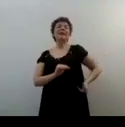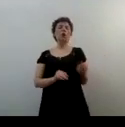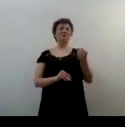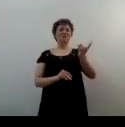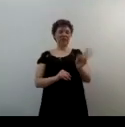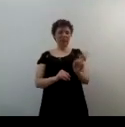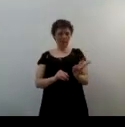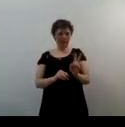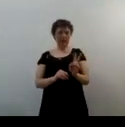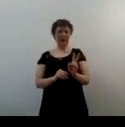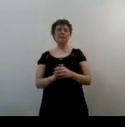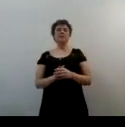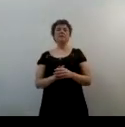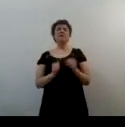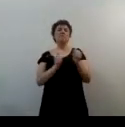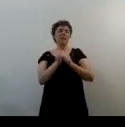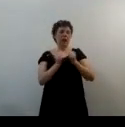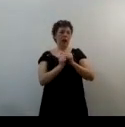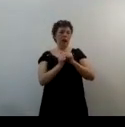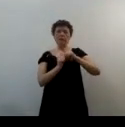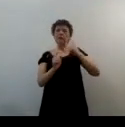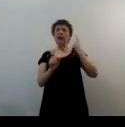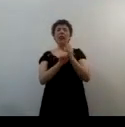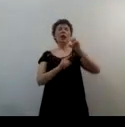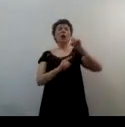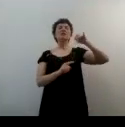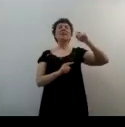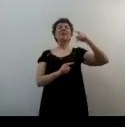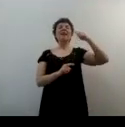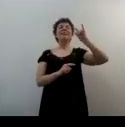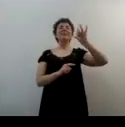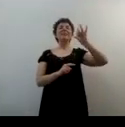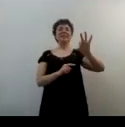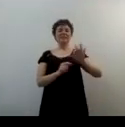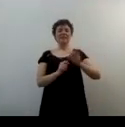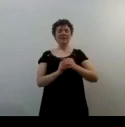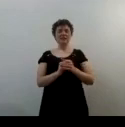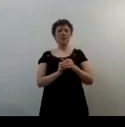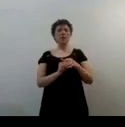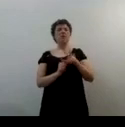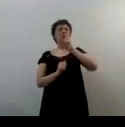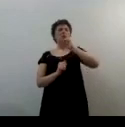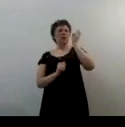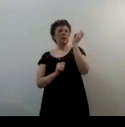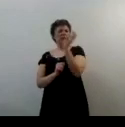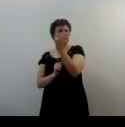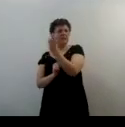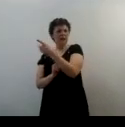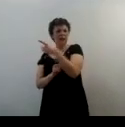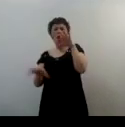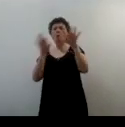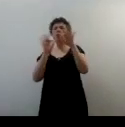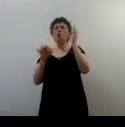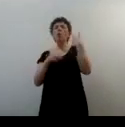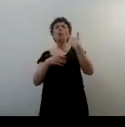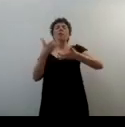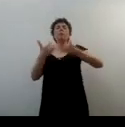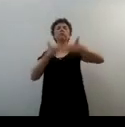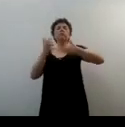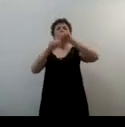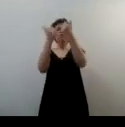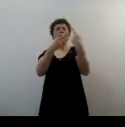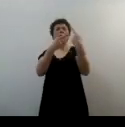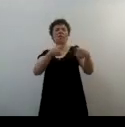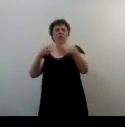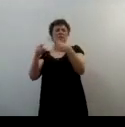antioxidantes. Y obviamente hay muchísimas verduras, hay muchísimas opciones y se pueden hacer 1000 platos diferentes y obviamente se pueden